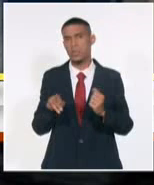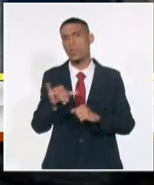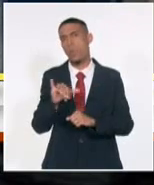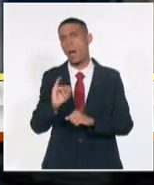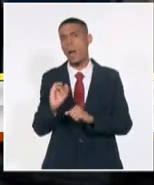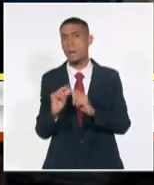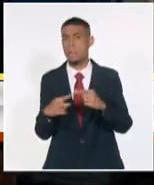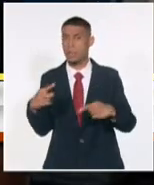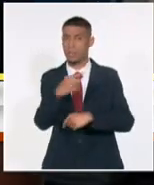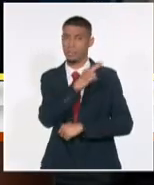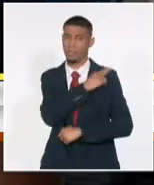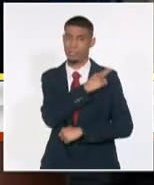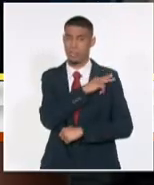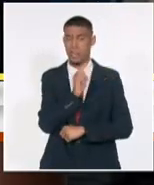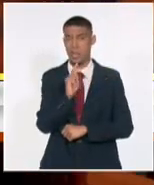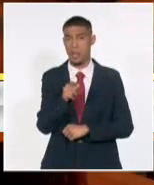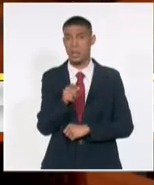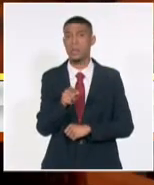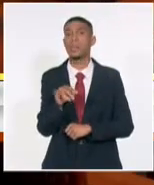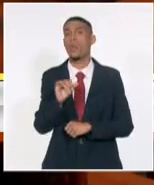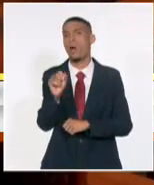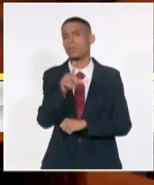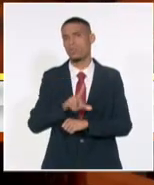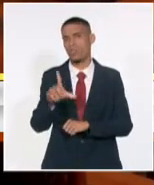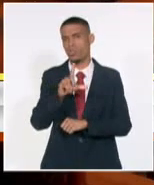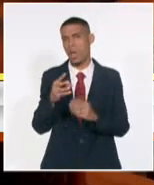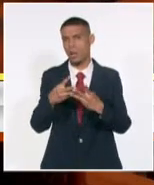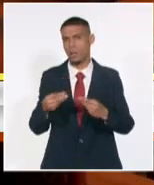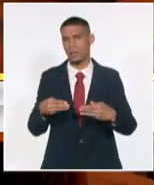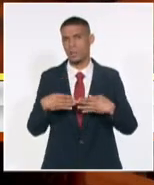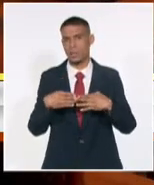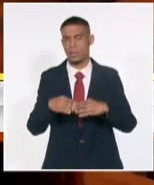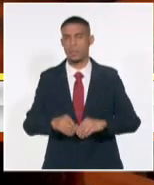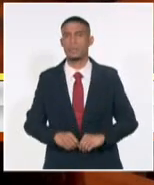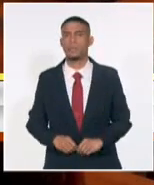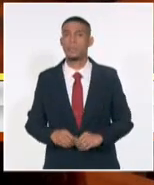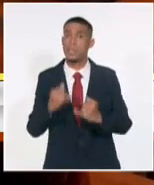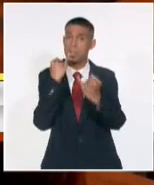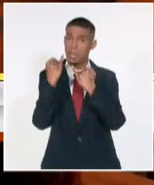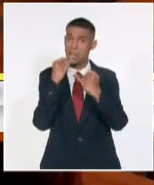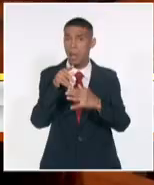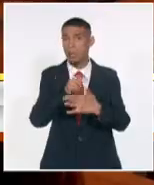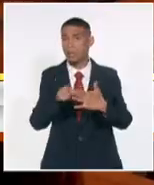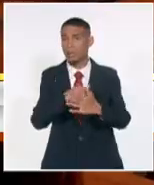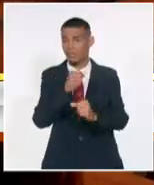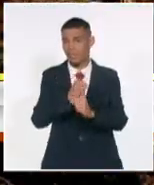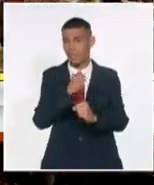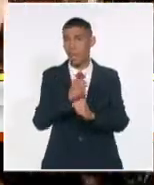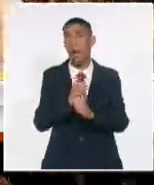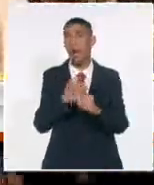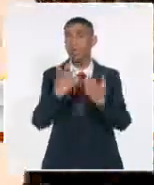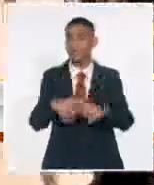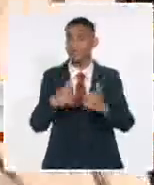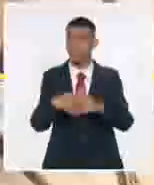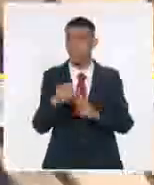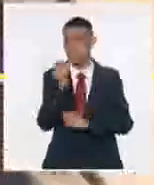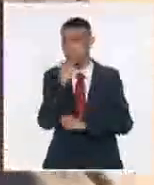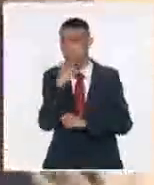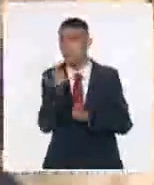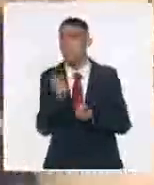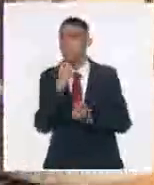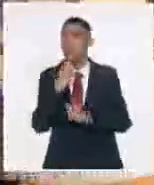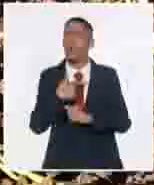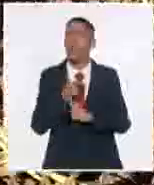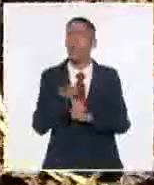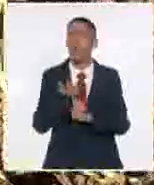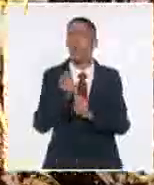territorio, el segundo de impacto social en tierra granmense. Interesados en la gestión de gobierno para la producción de alimentos, la calidad y